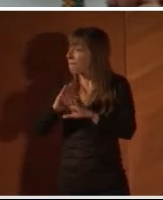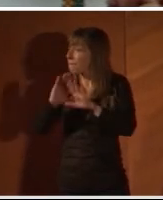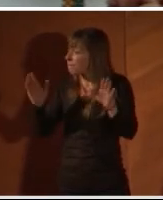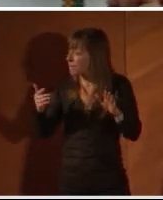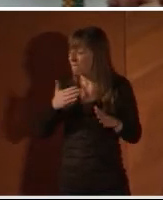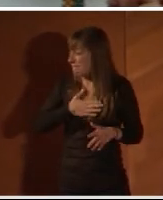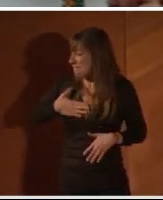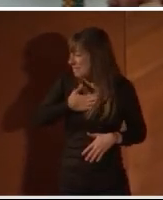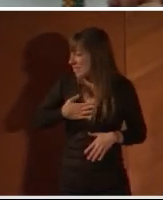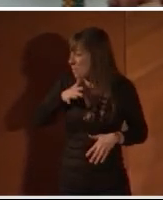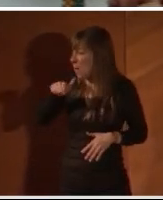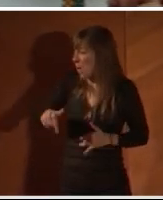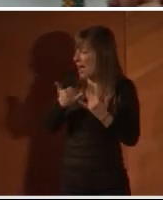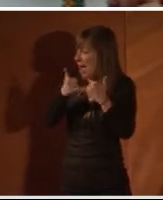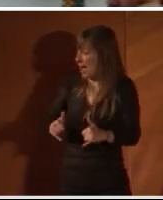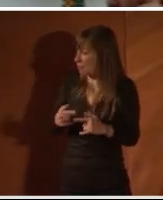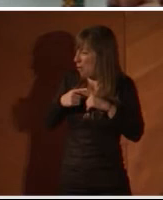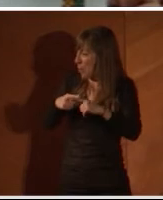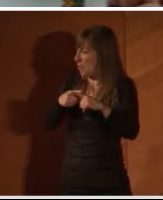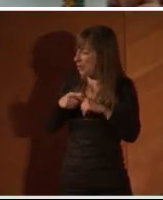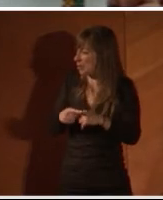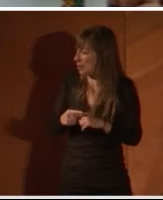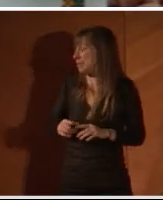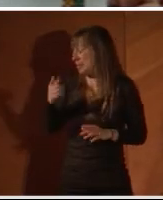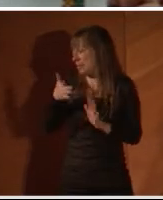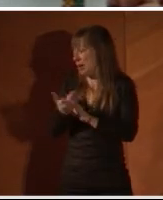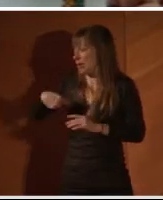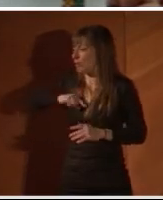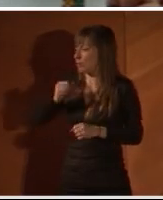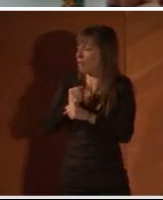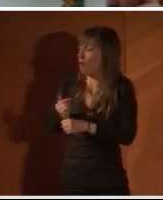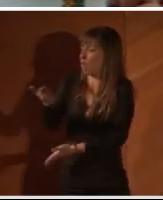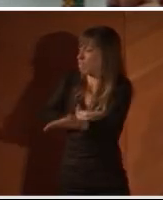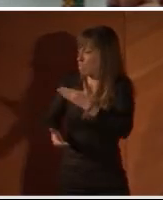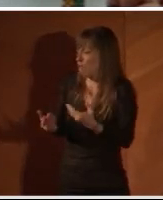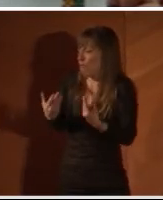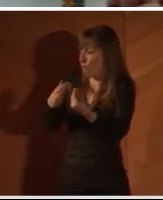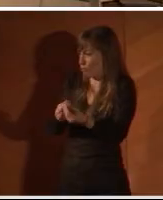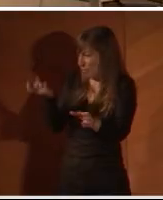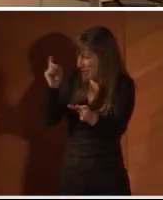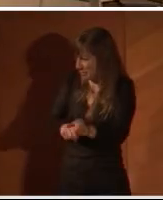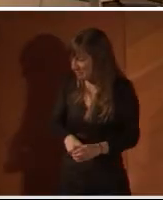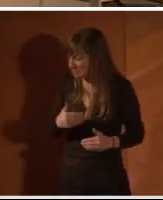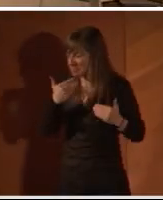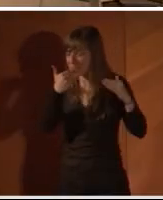haber compartido este acto y de sumarnos a esta red para trabajar juntas. Un abrazo. Muchas gracias.